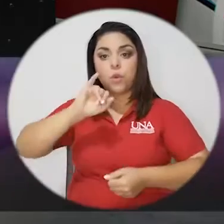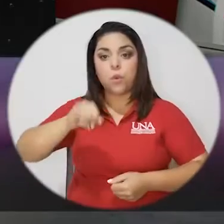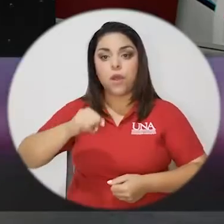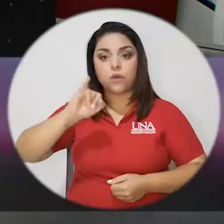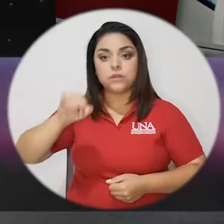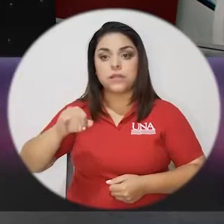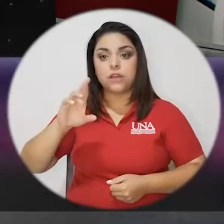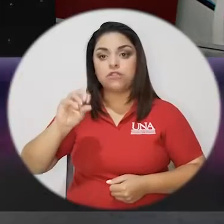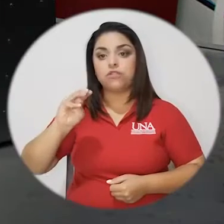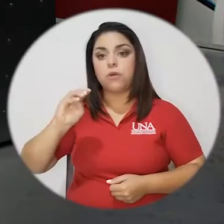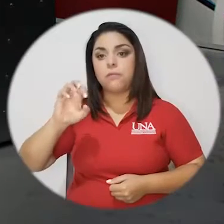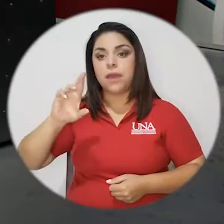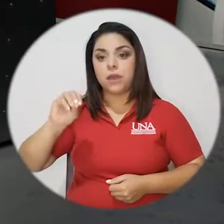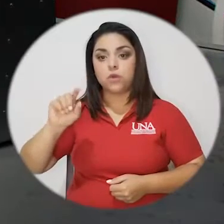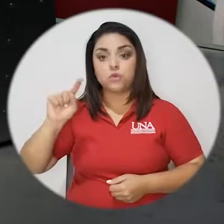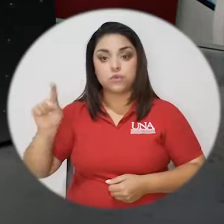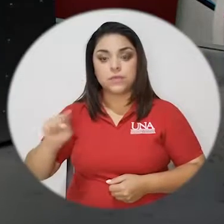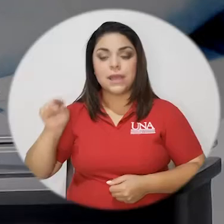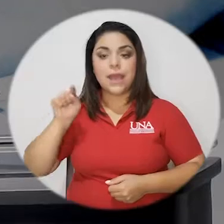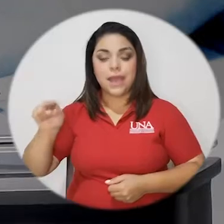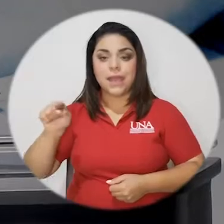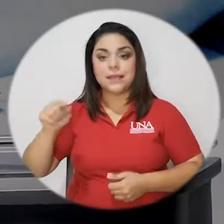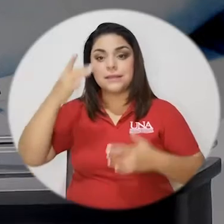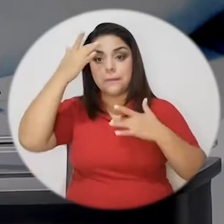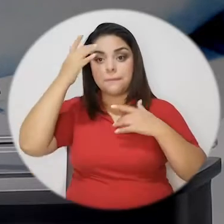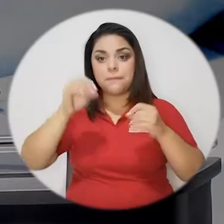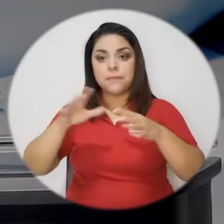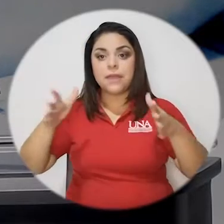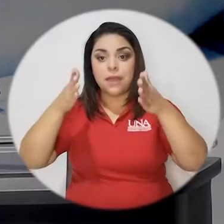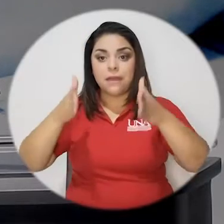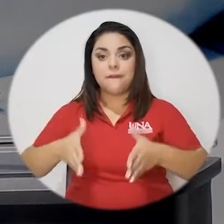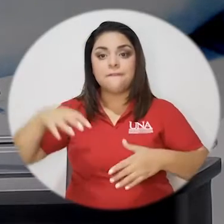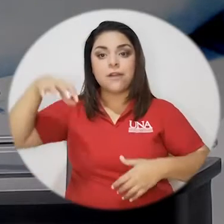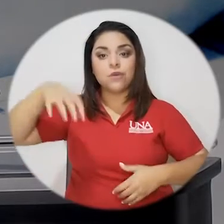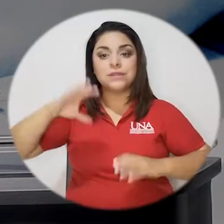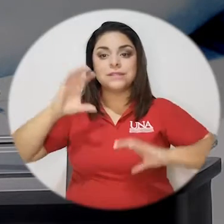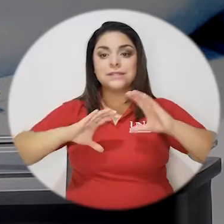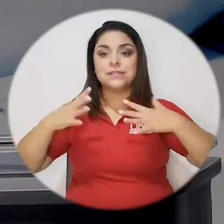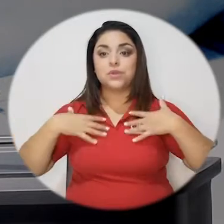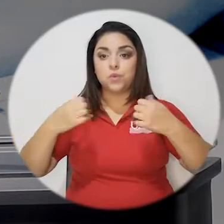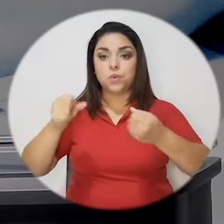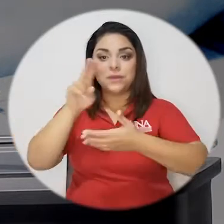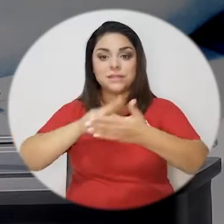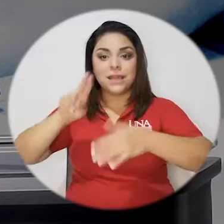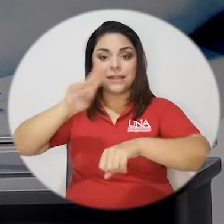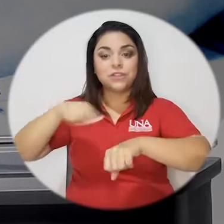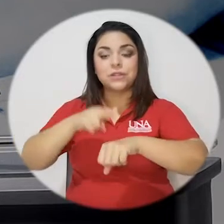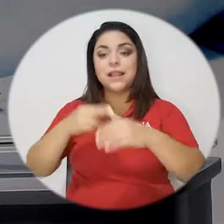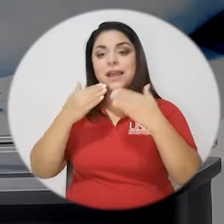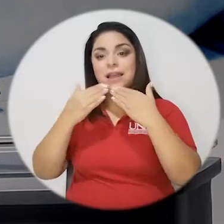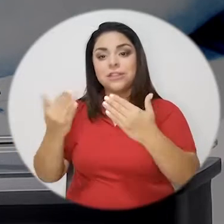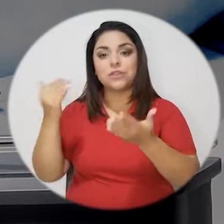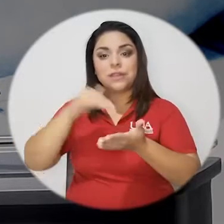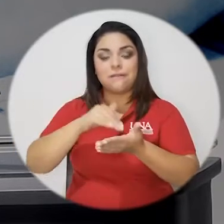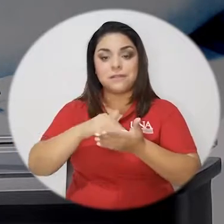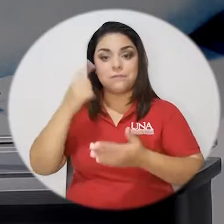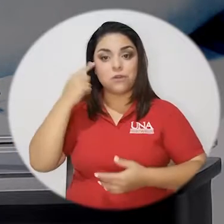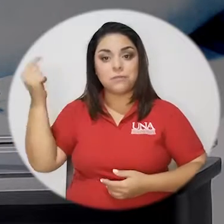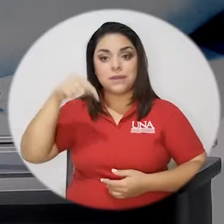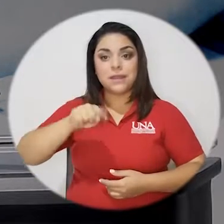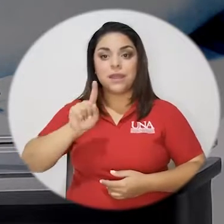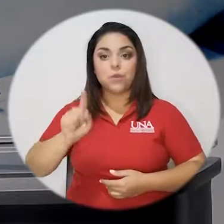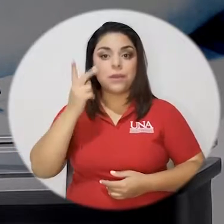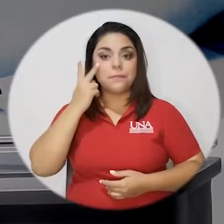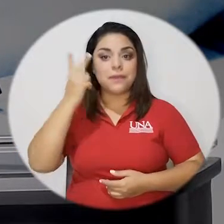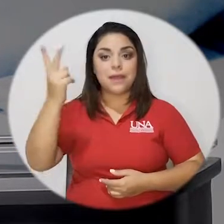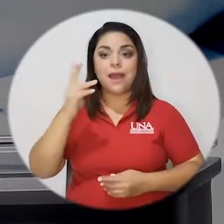José Romero Zúñiga, quien es epidemiólogo de la Facultad de Ciencias de la Salud de la Universidad Nacional. Gracias, Juan José, una vez más por estar con nosotros en Una Mirada para hablar